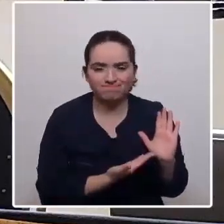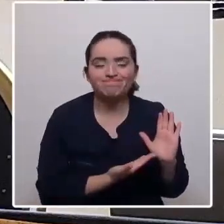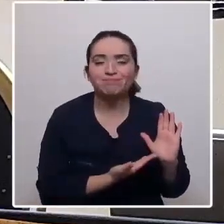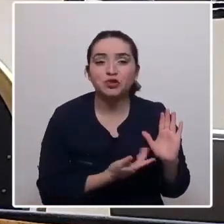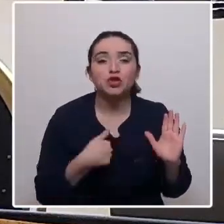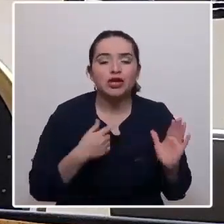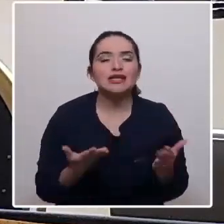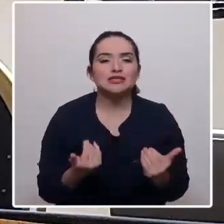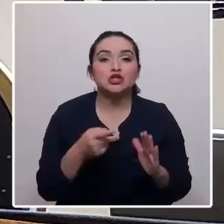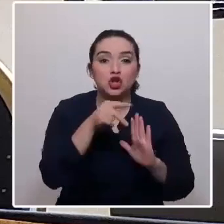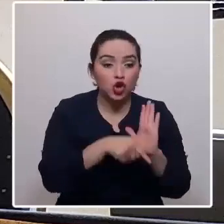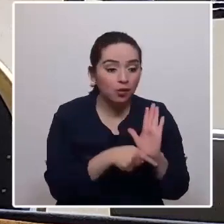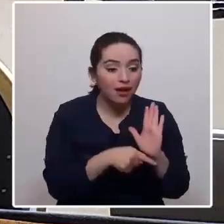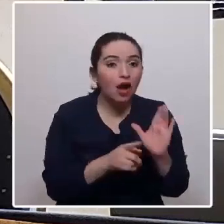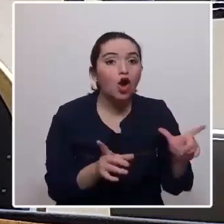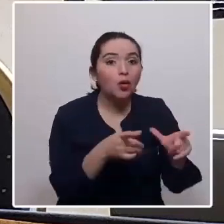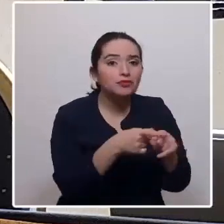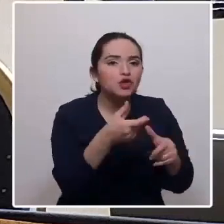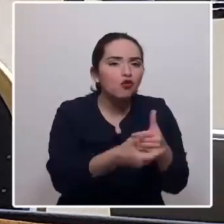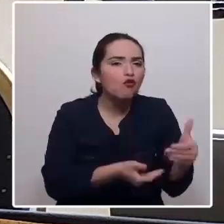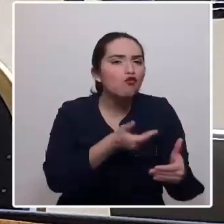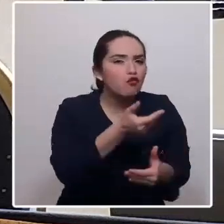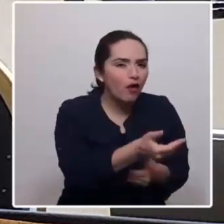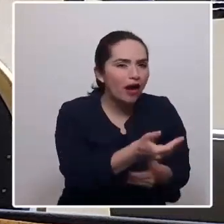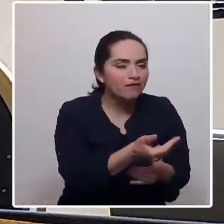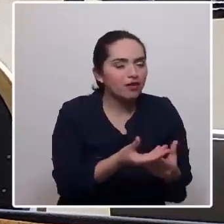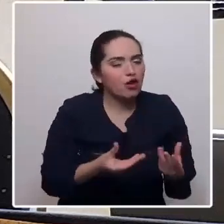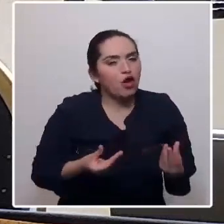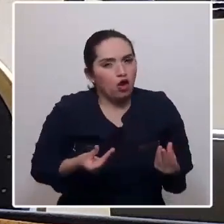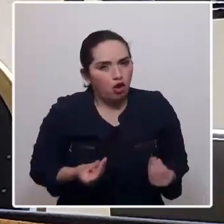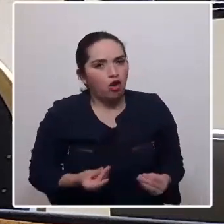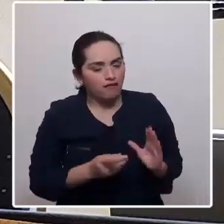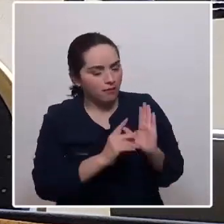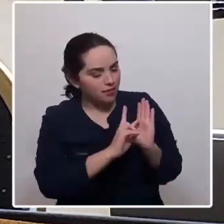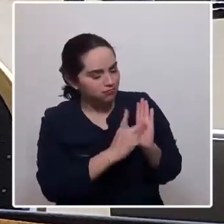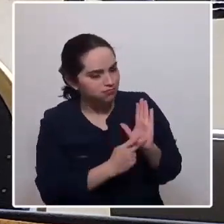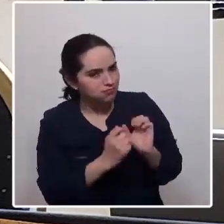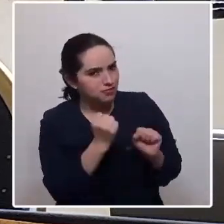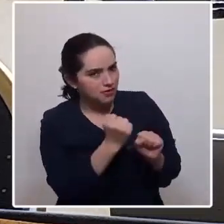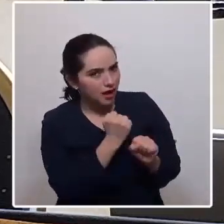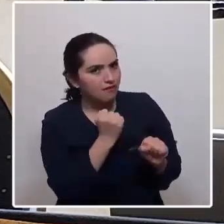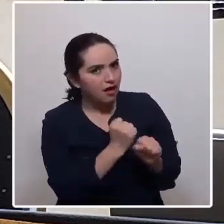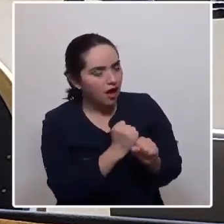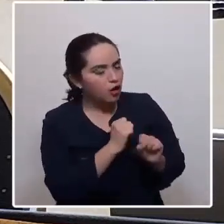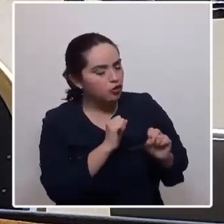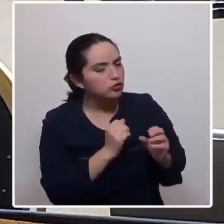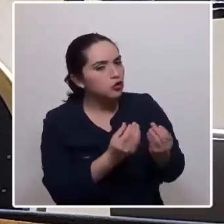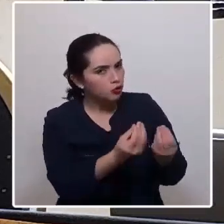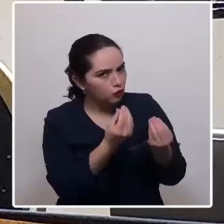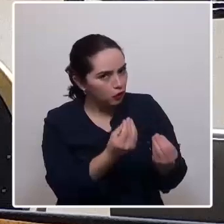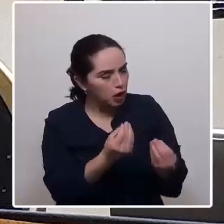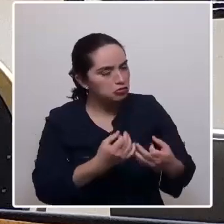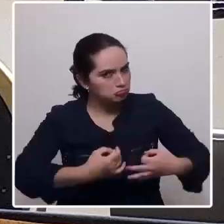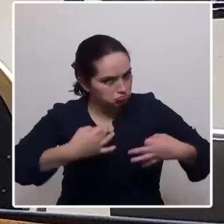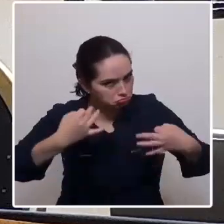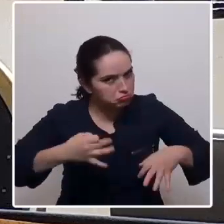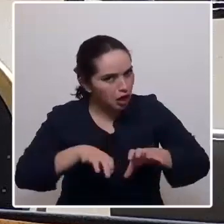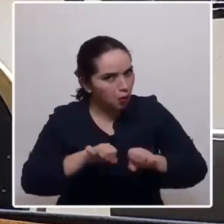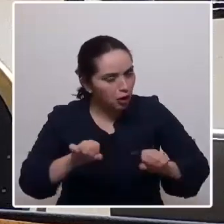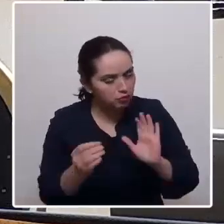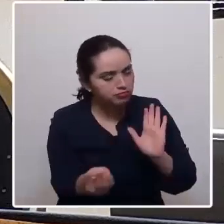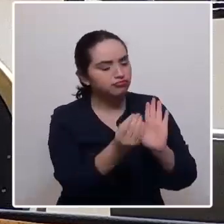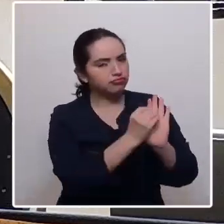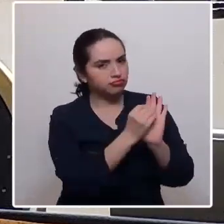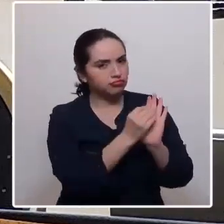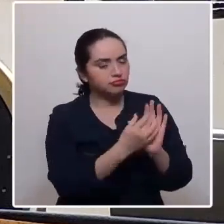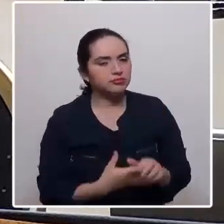nuevamente a la comisión, obviamente para ser trabajada, ¿cierto?, y de buena manera, y consensuarla también de buena manera, y